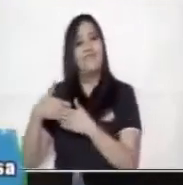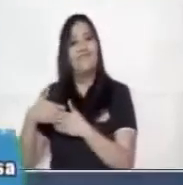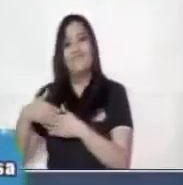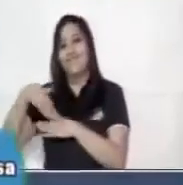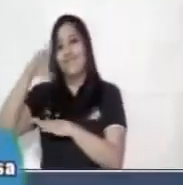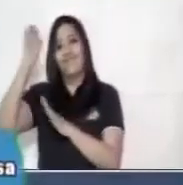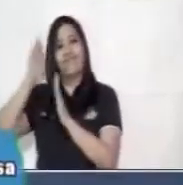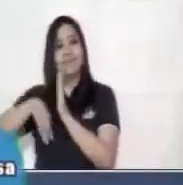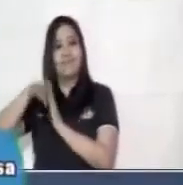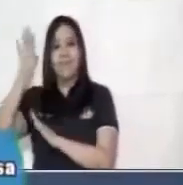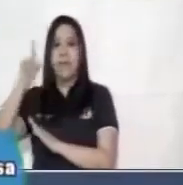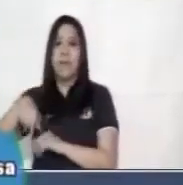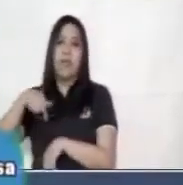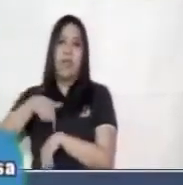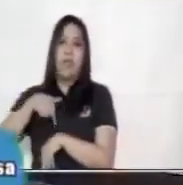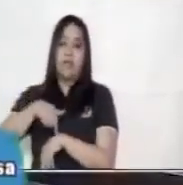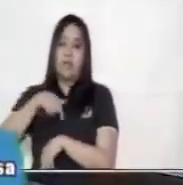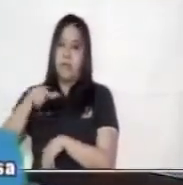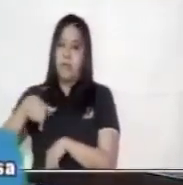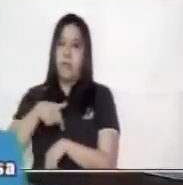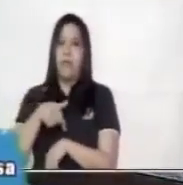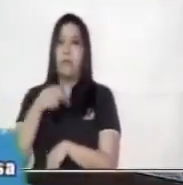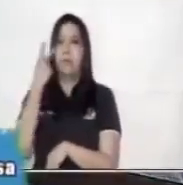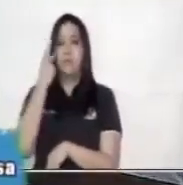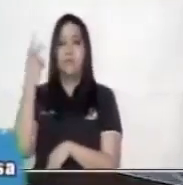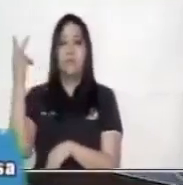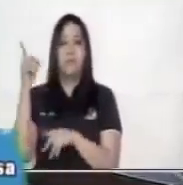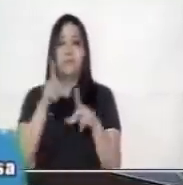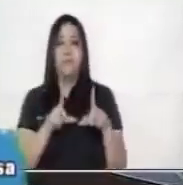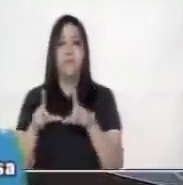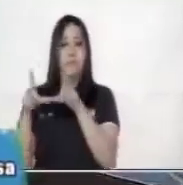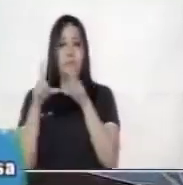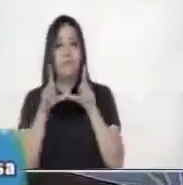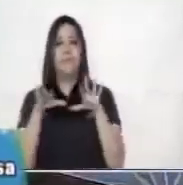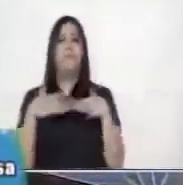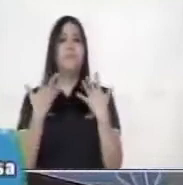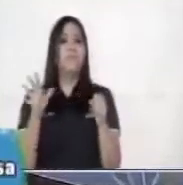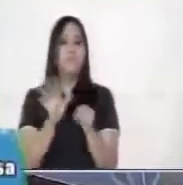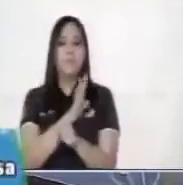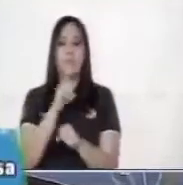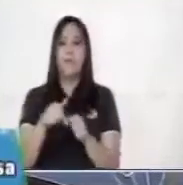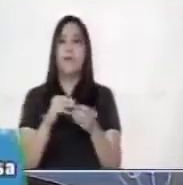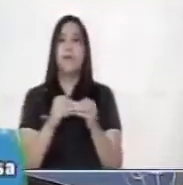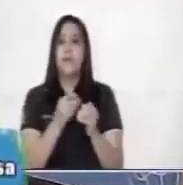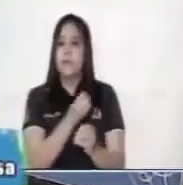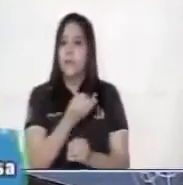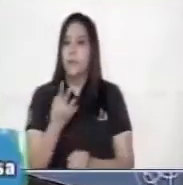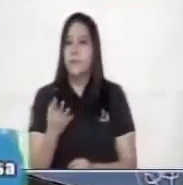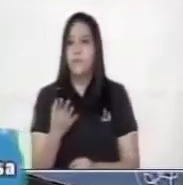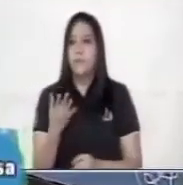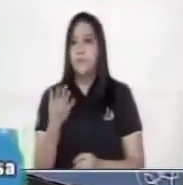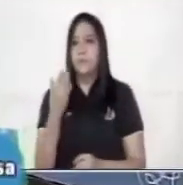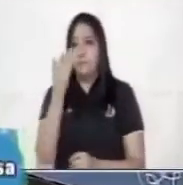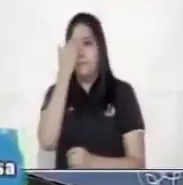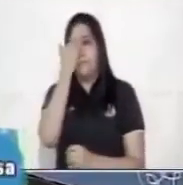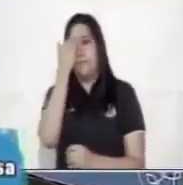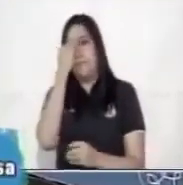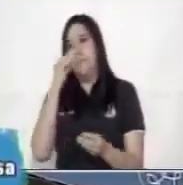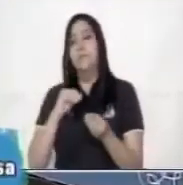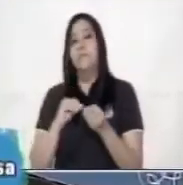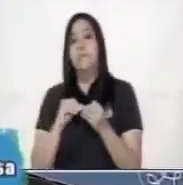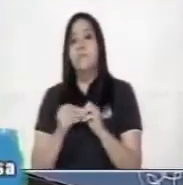tablas de proporcionalidad inversa. Para encontrar el valor